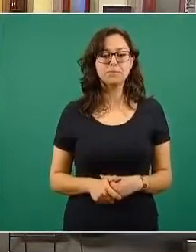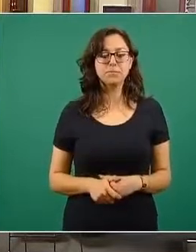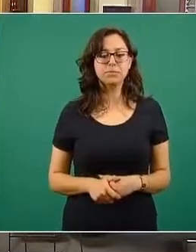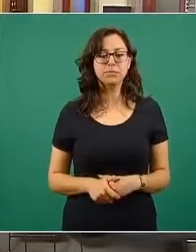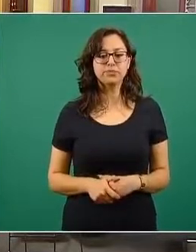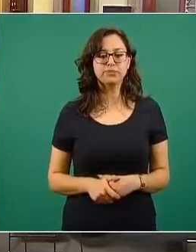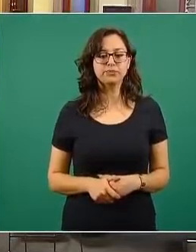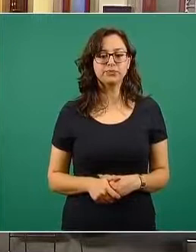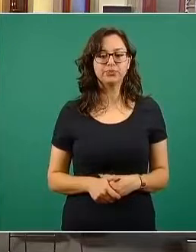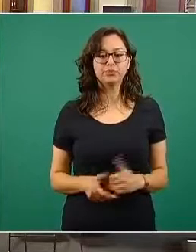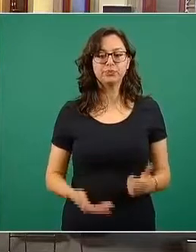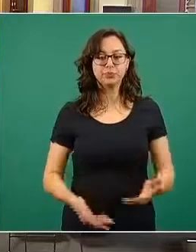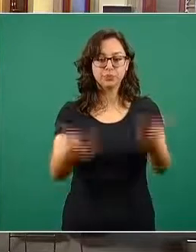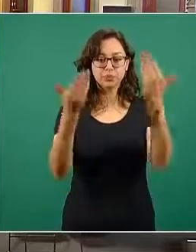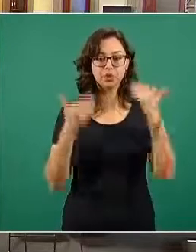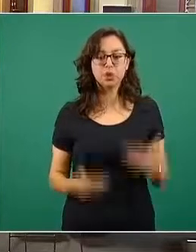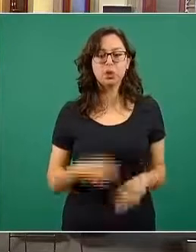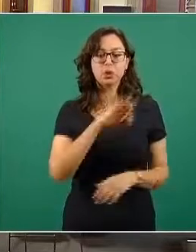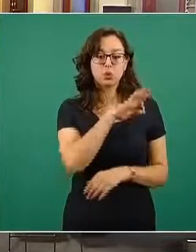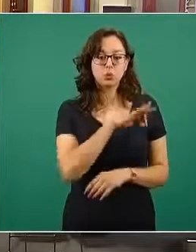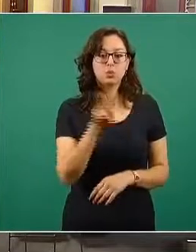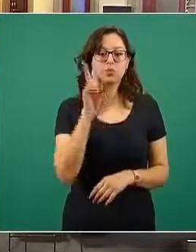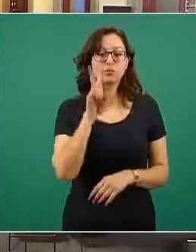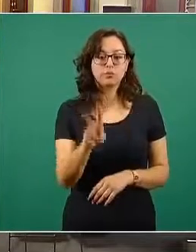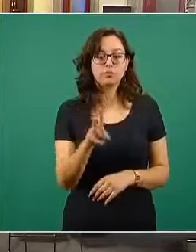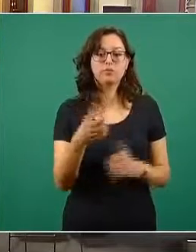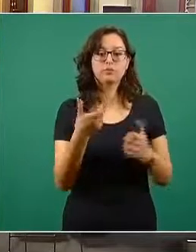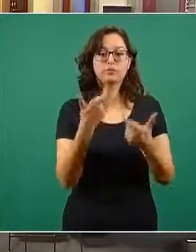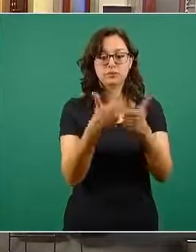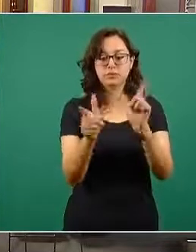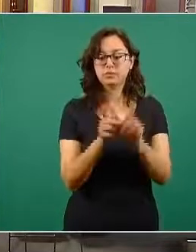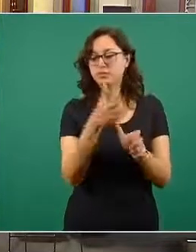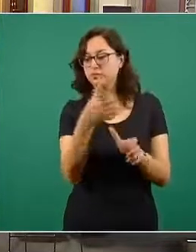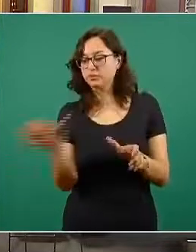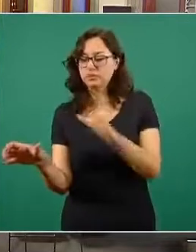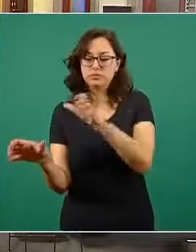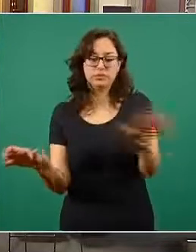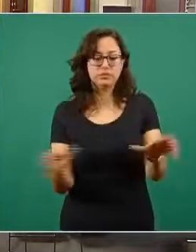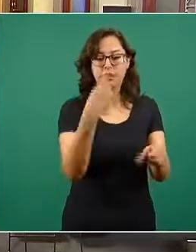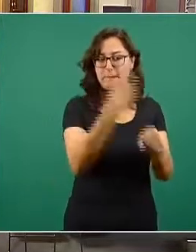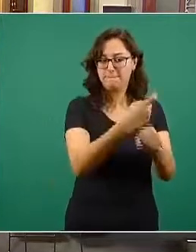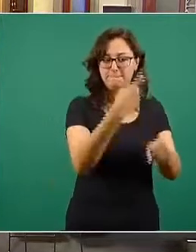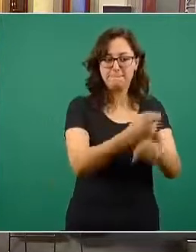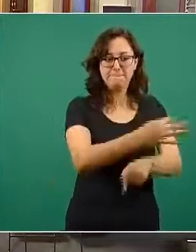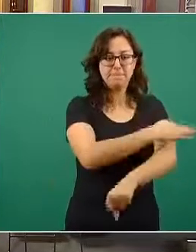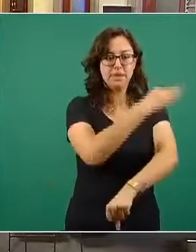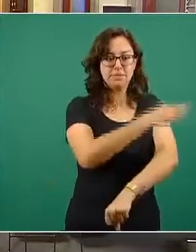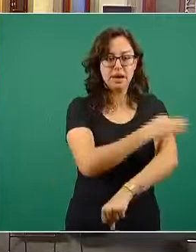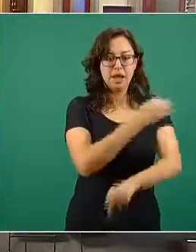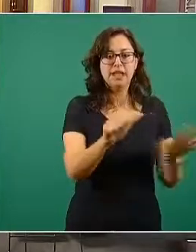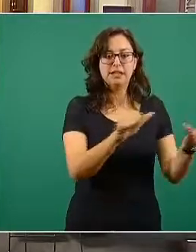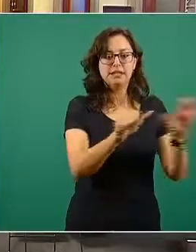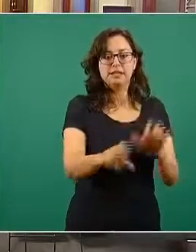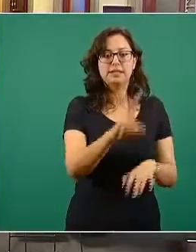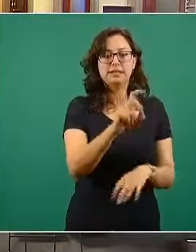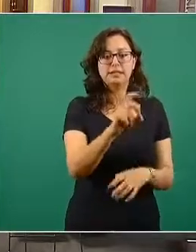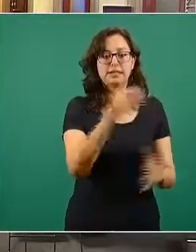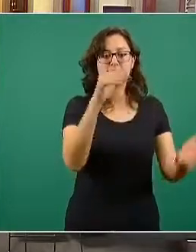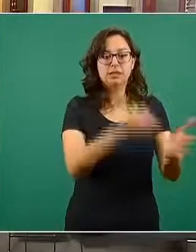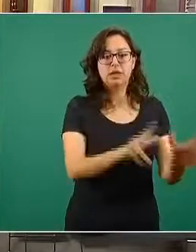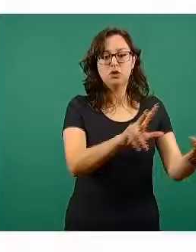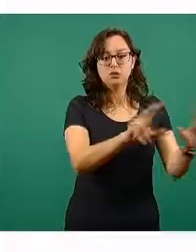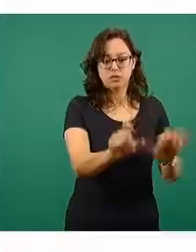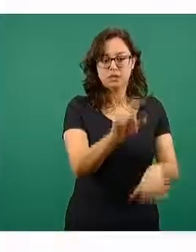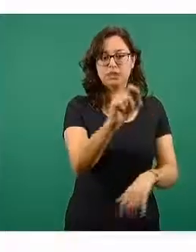Y aquí cómo se distribuye por primeras dosis y segundas dosis. 630.820 han sido las primeras